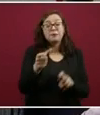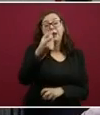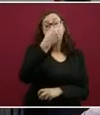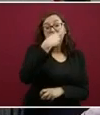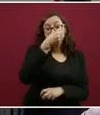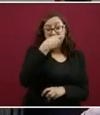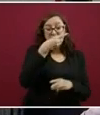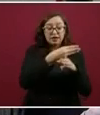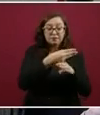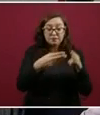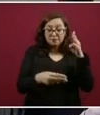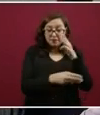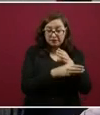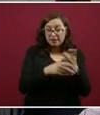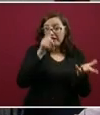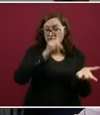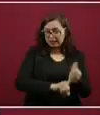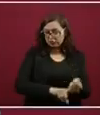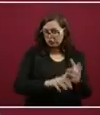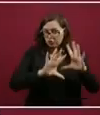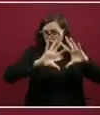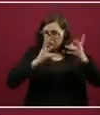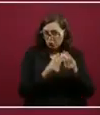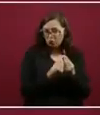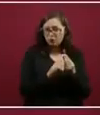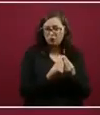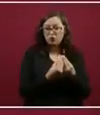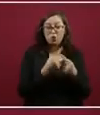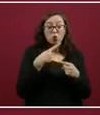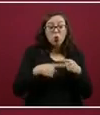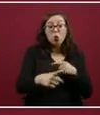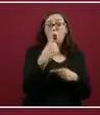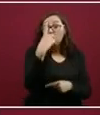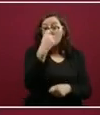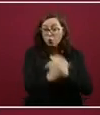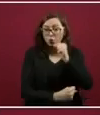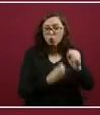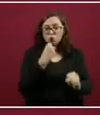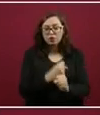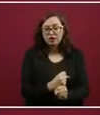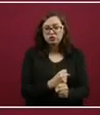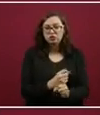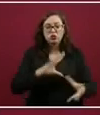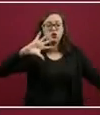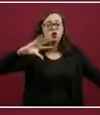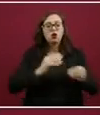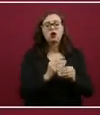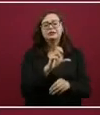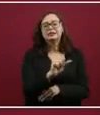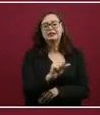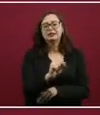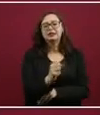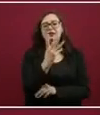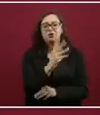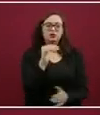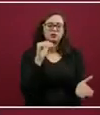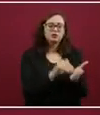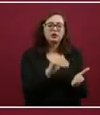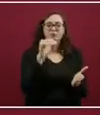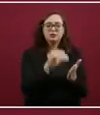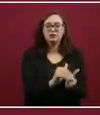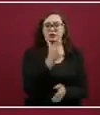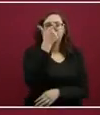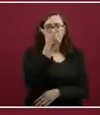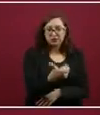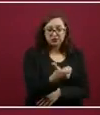viene el asunto de las medicinas, para todo el año es de 64 mil millones de pesos. Para